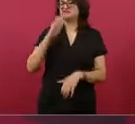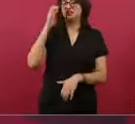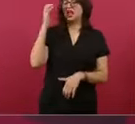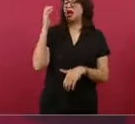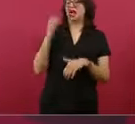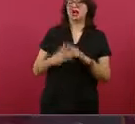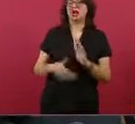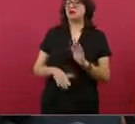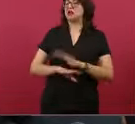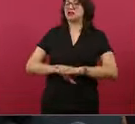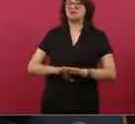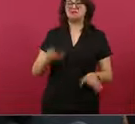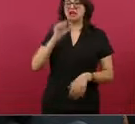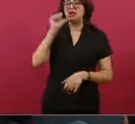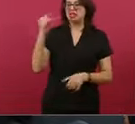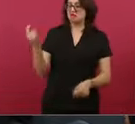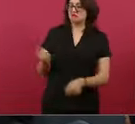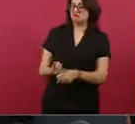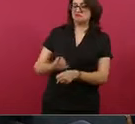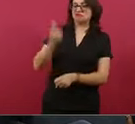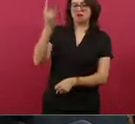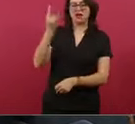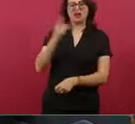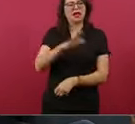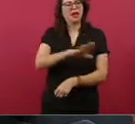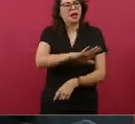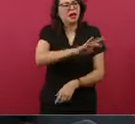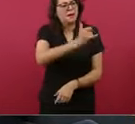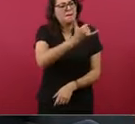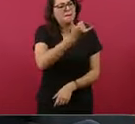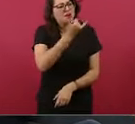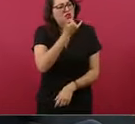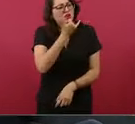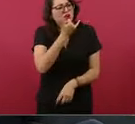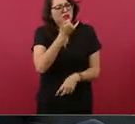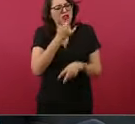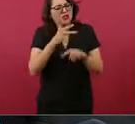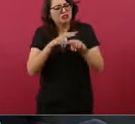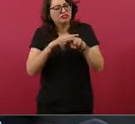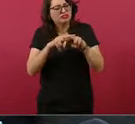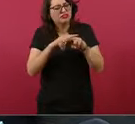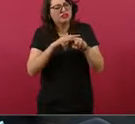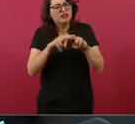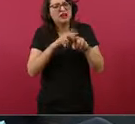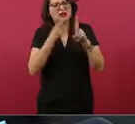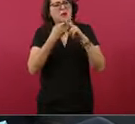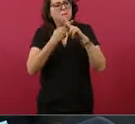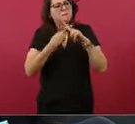tren lo heredamos. No, somos nosotros.